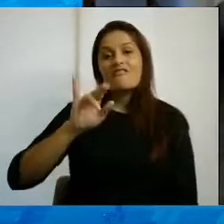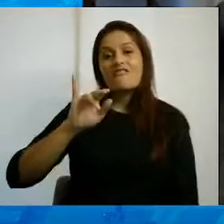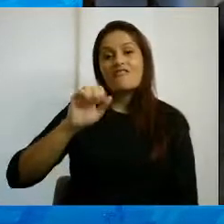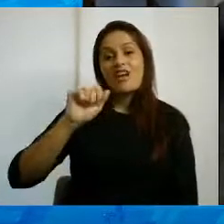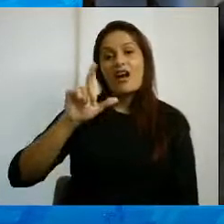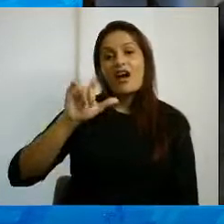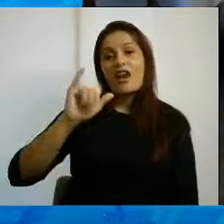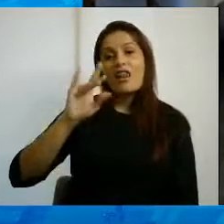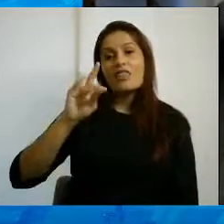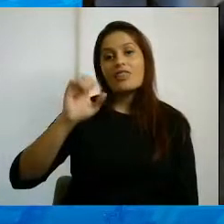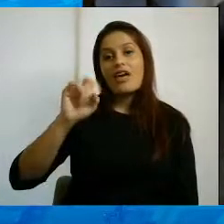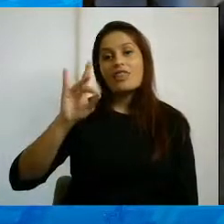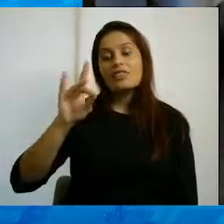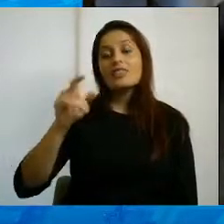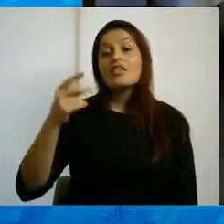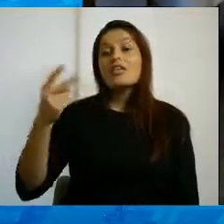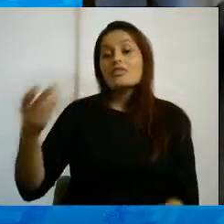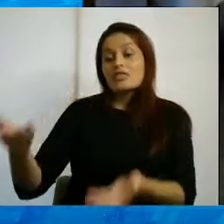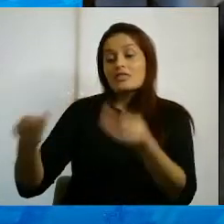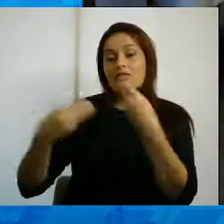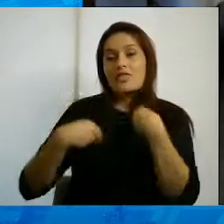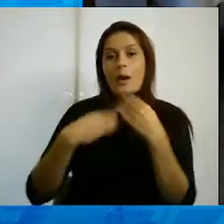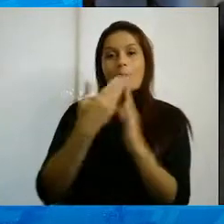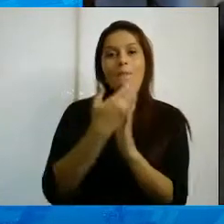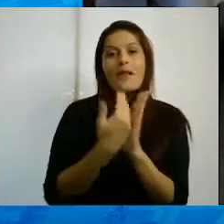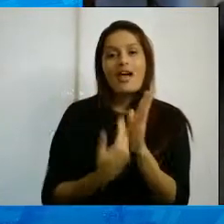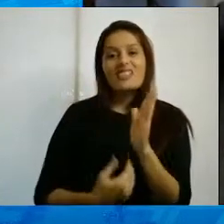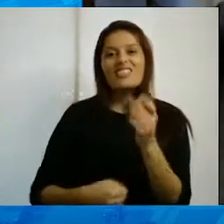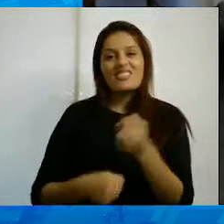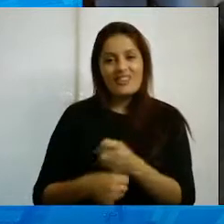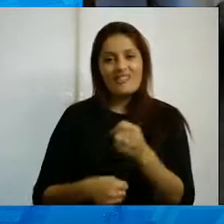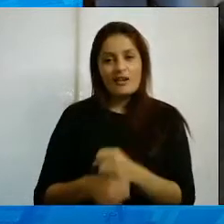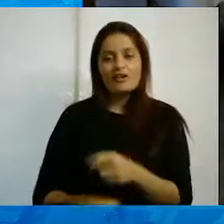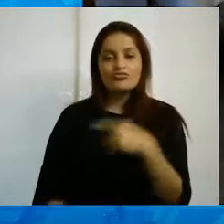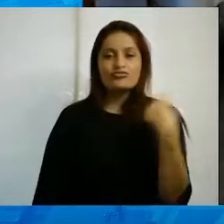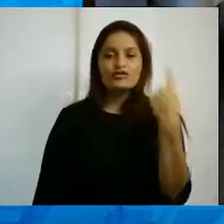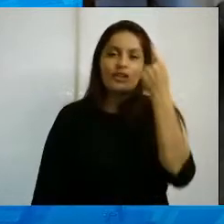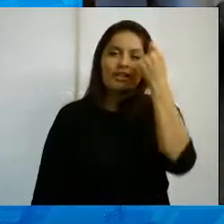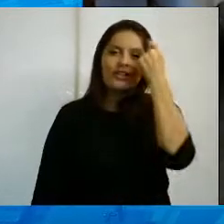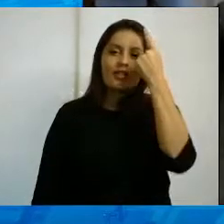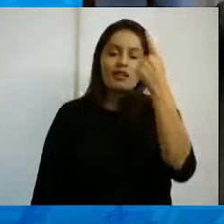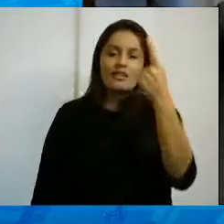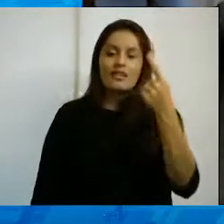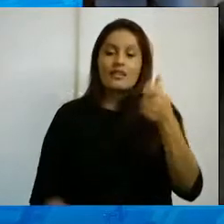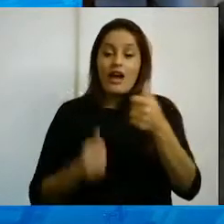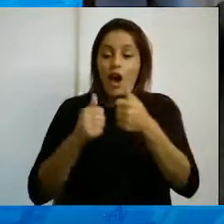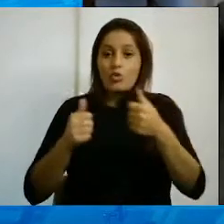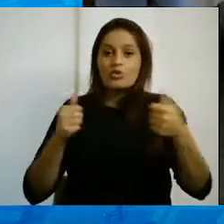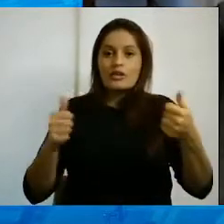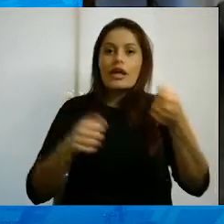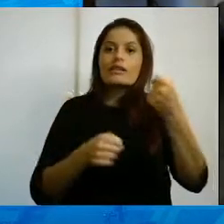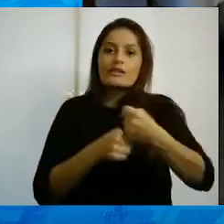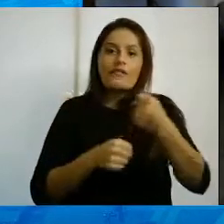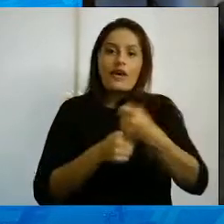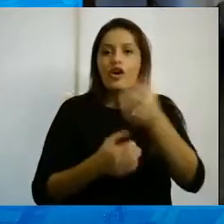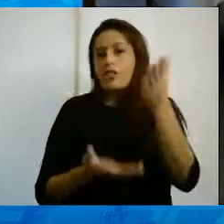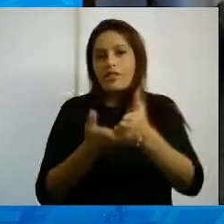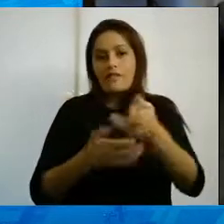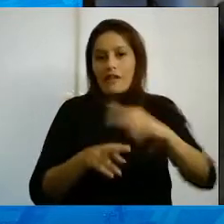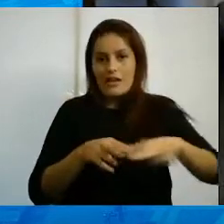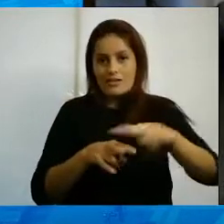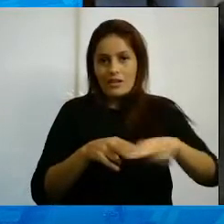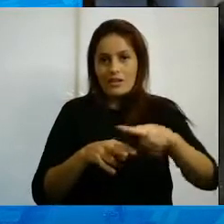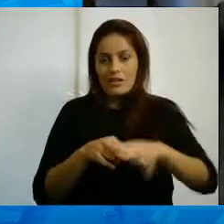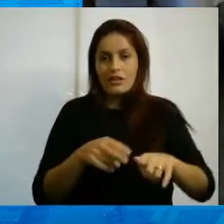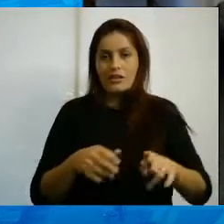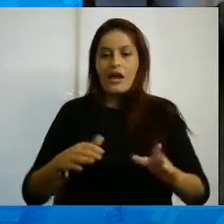entregarnos un plan de trabajo. Nosotros entendemos como autoridades de que los trabajos se tienen que realizar, que es una